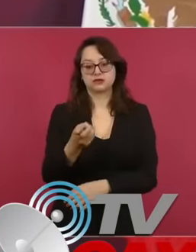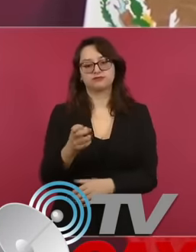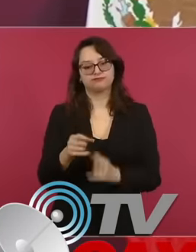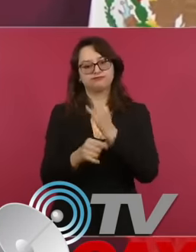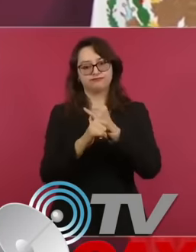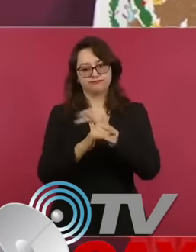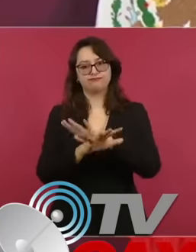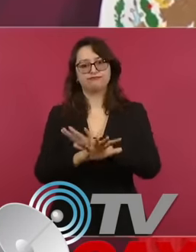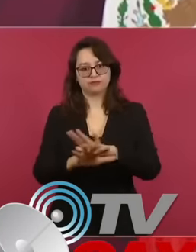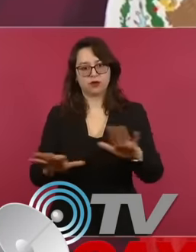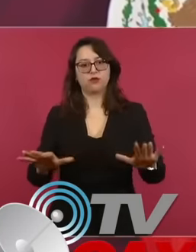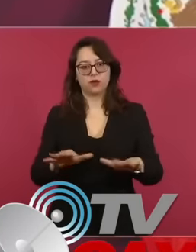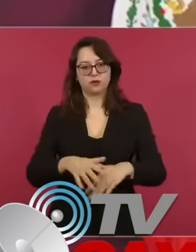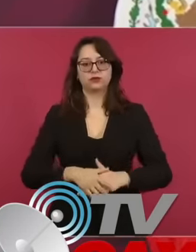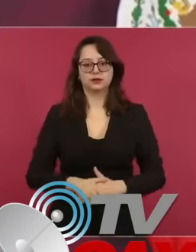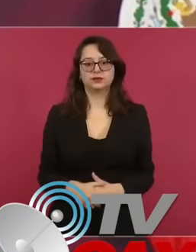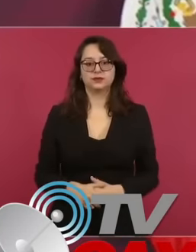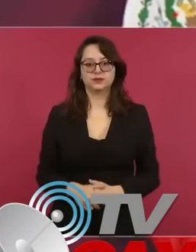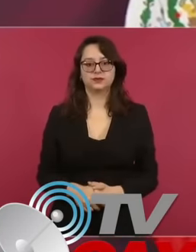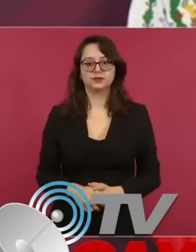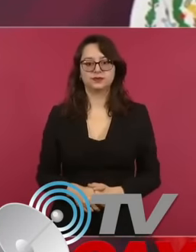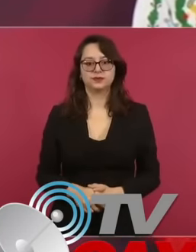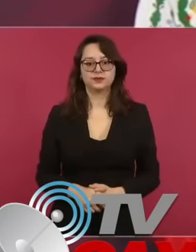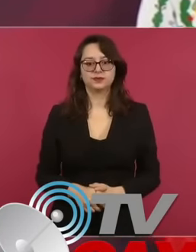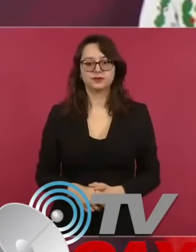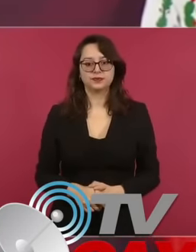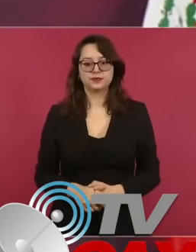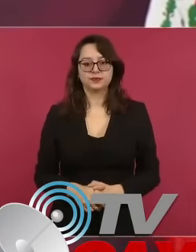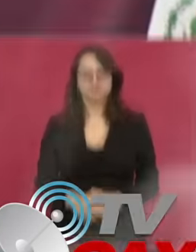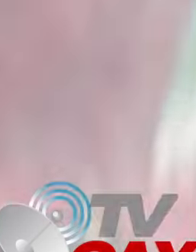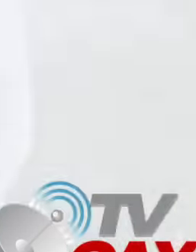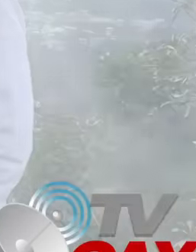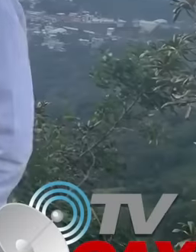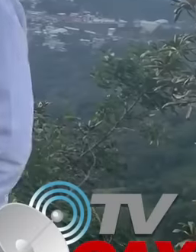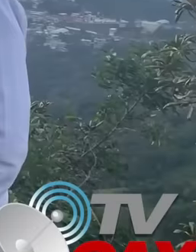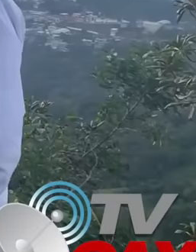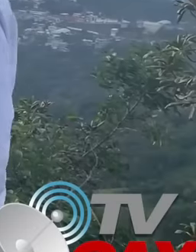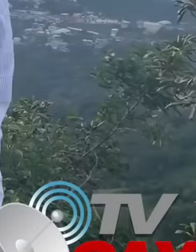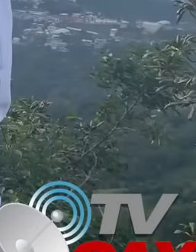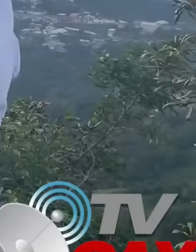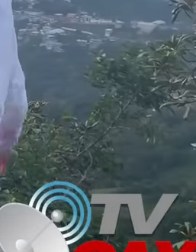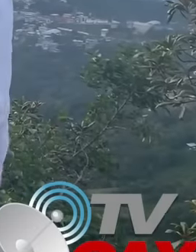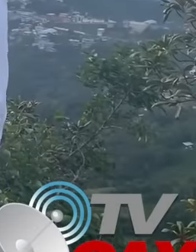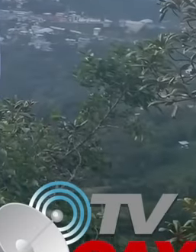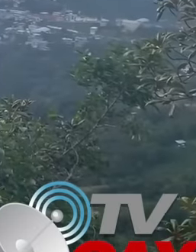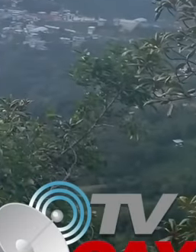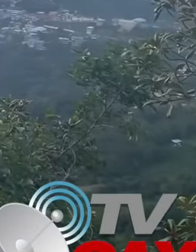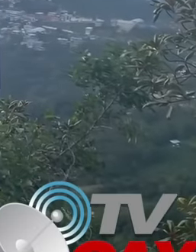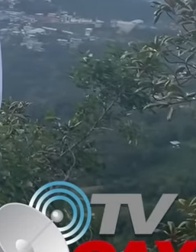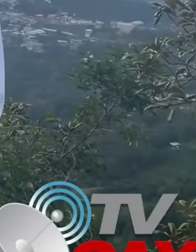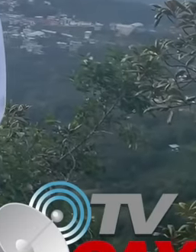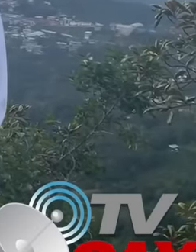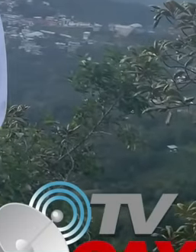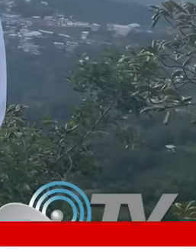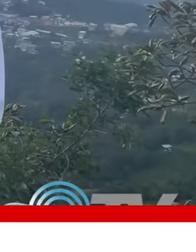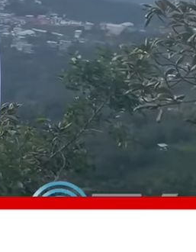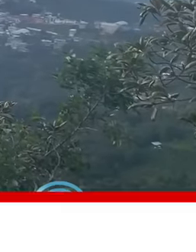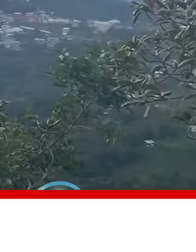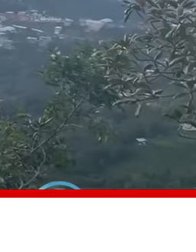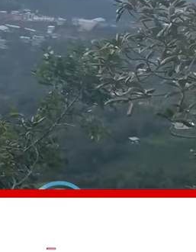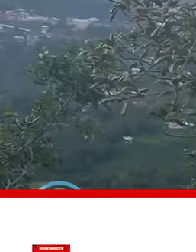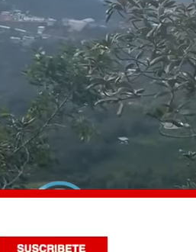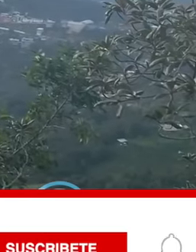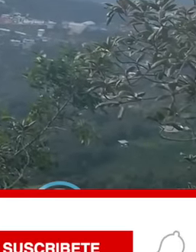más al pueblo mexicano ya que siempre está buscando el beneficio de las familias del pueblo y sobre todo